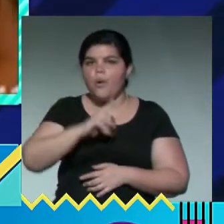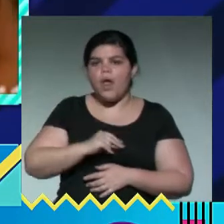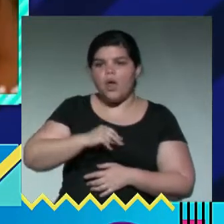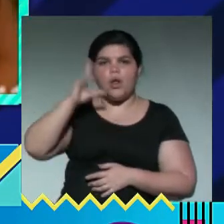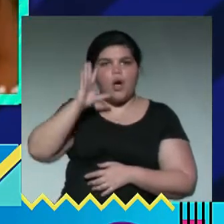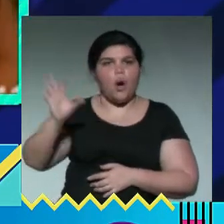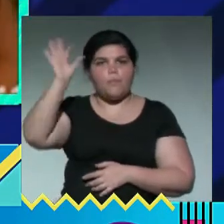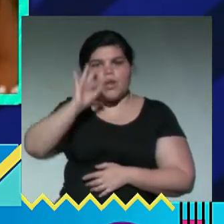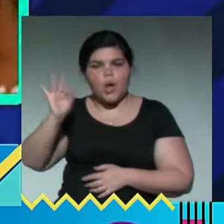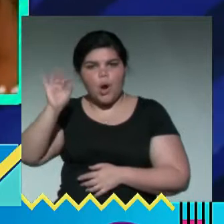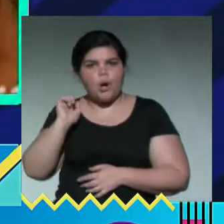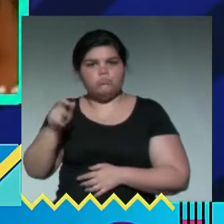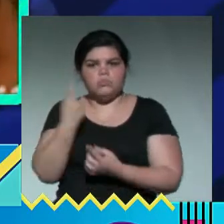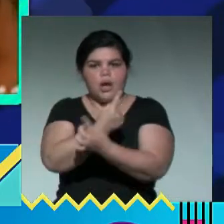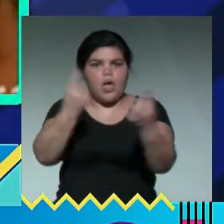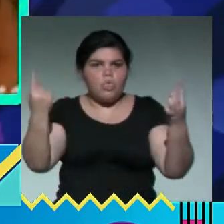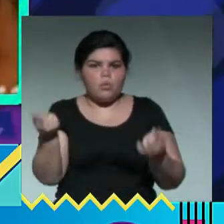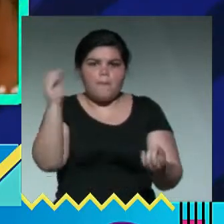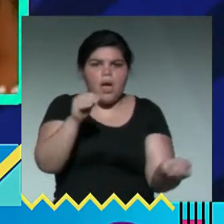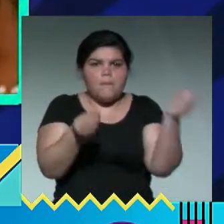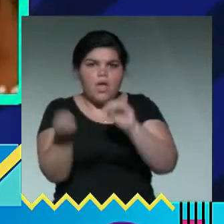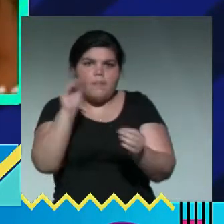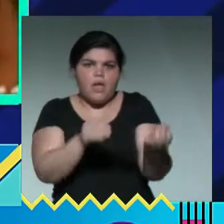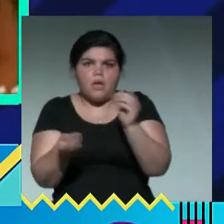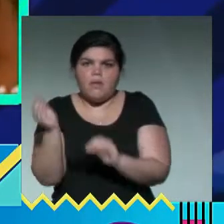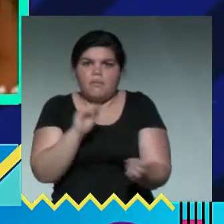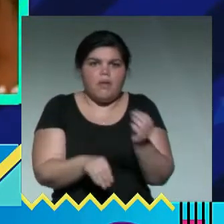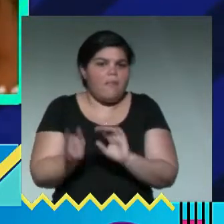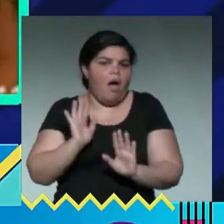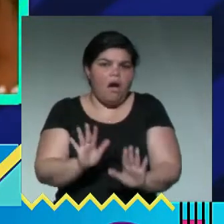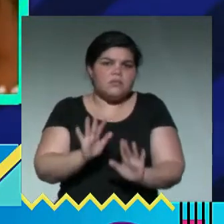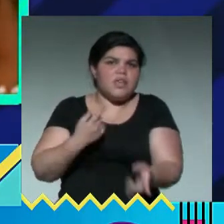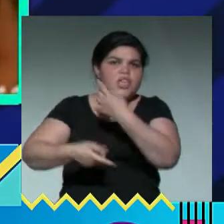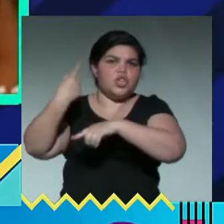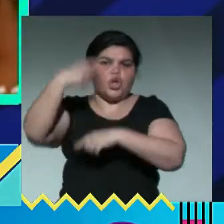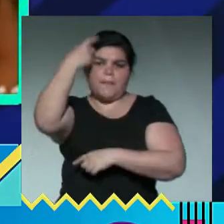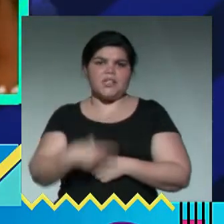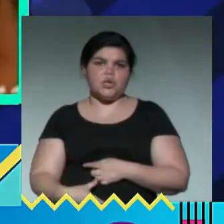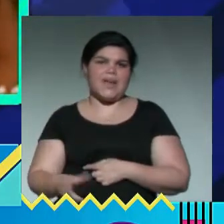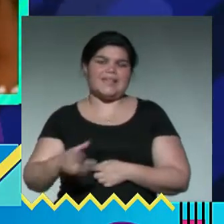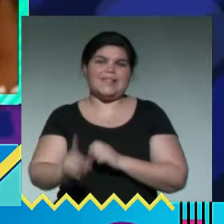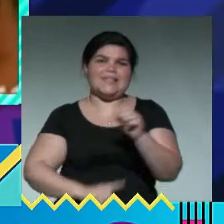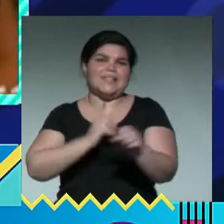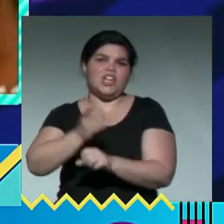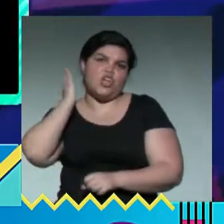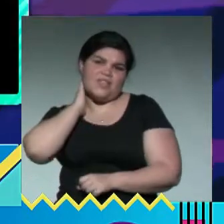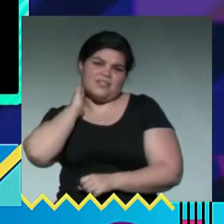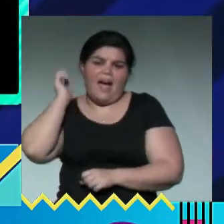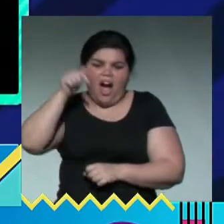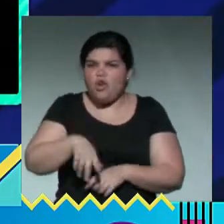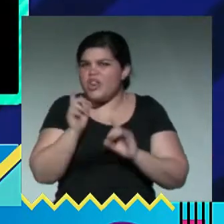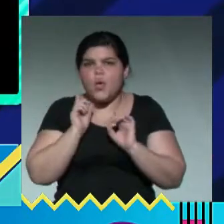principios. De alguna manera, digamos, eso es lo que sucede. Un historiador ni del siglo XVI ni hasta la actualidad